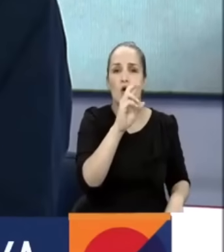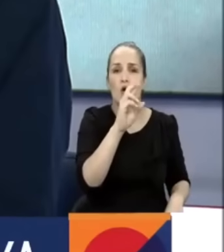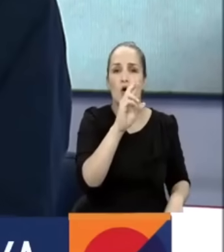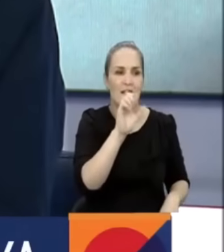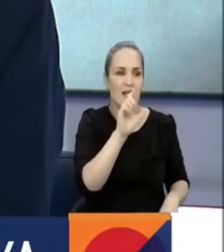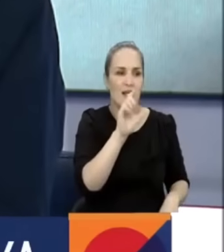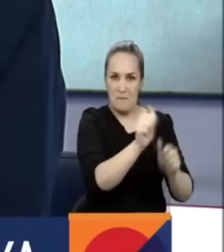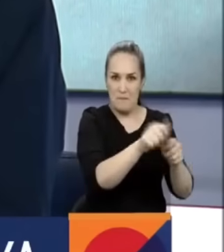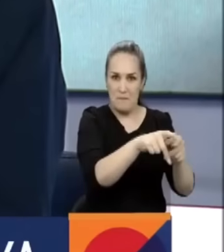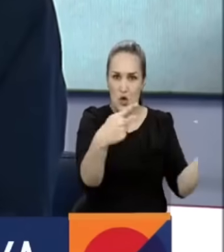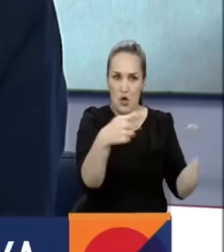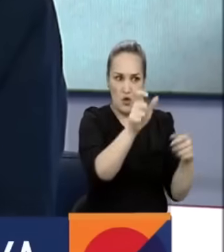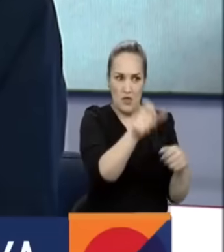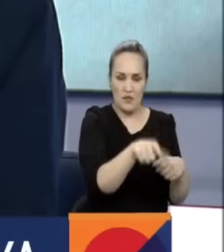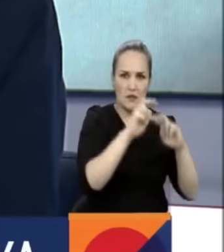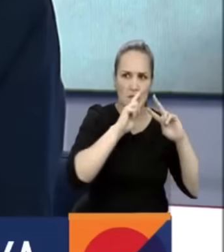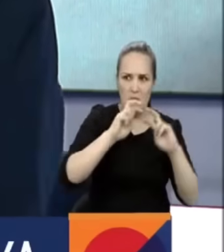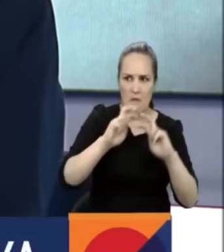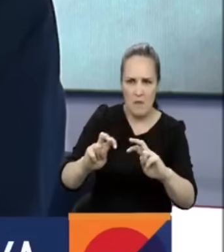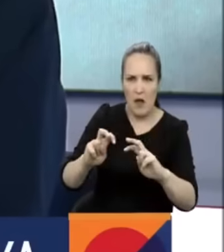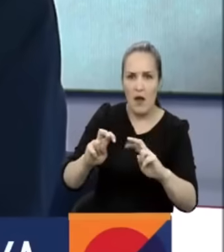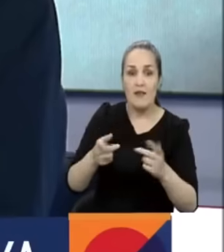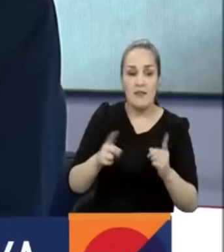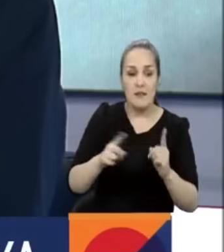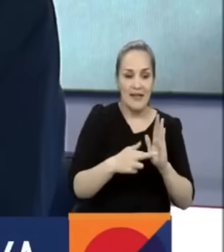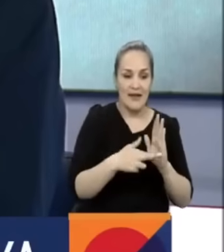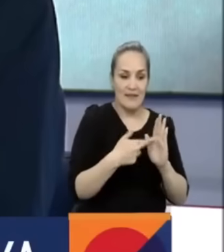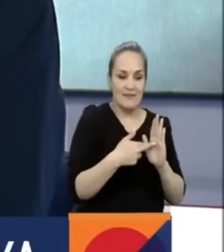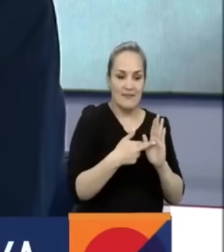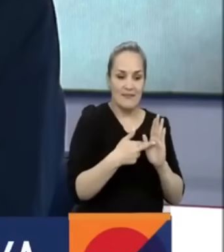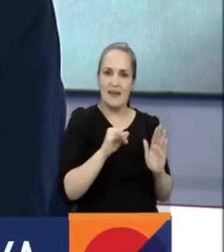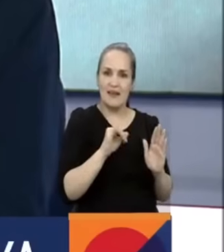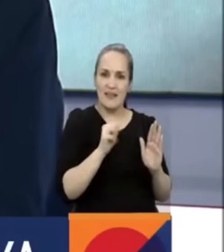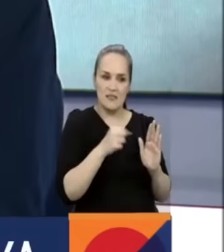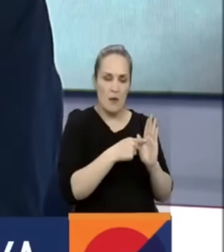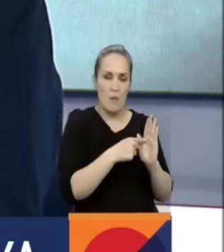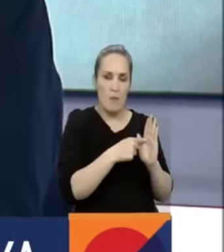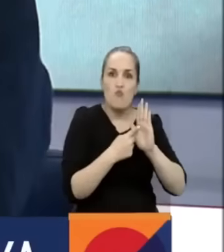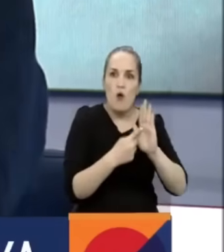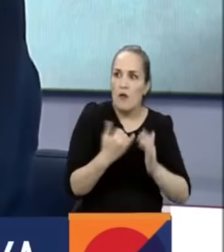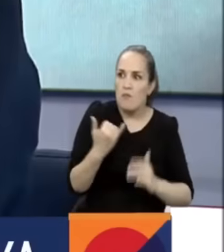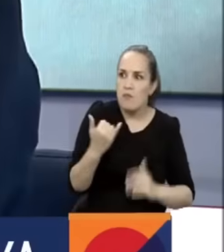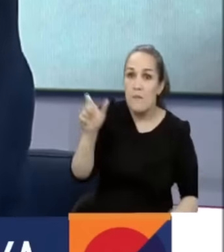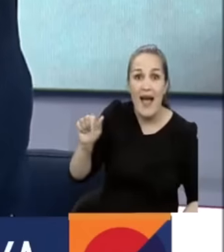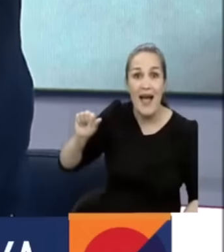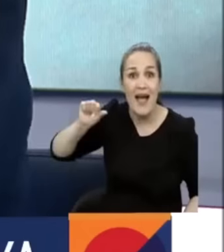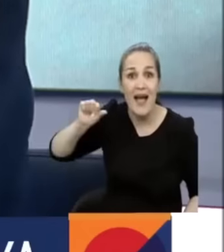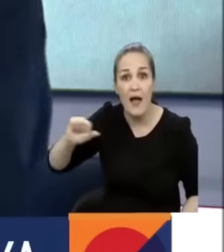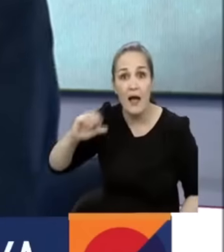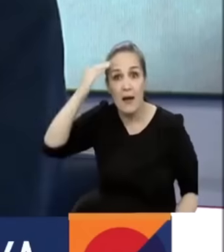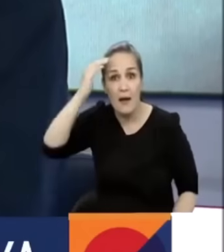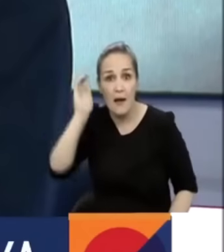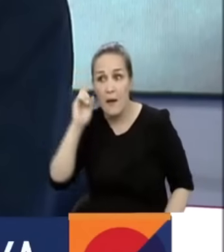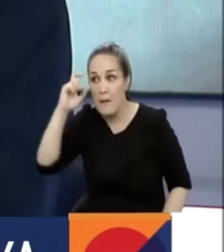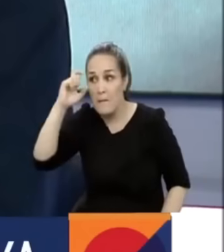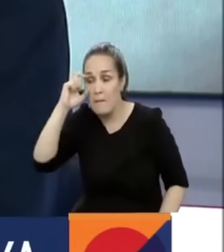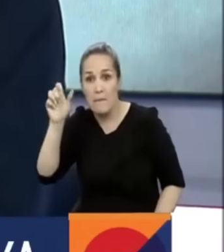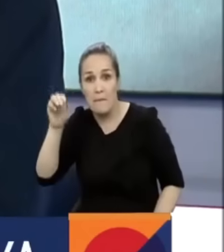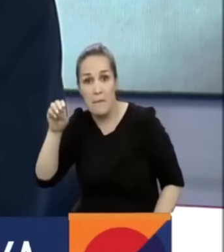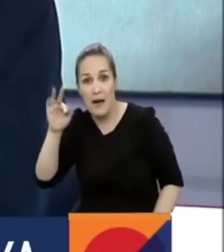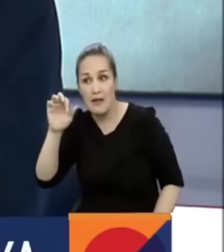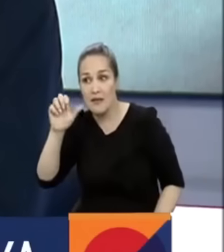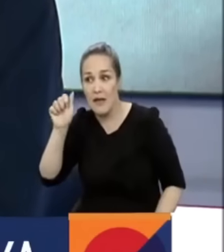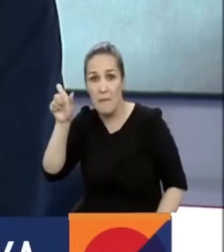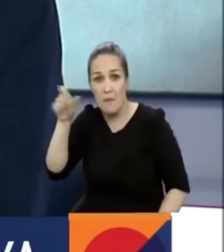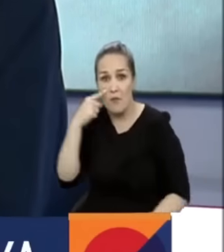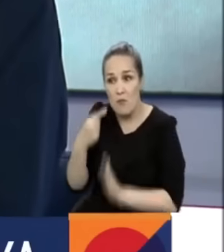ejemplo, un informe que presentó la revista Raya en donde se demuestra, donde presuntamente se demuestra y